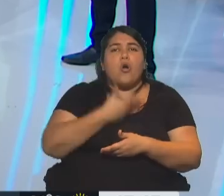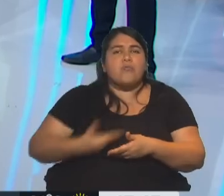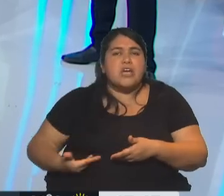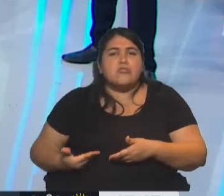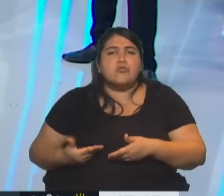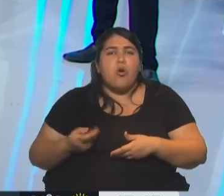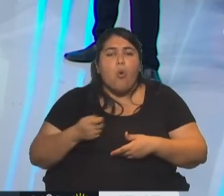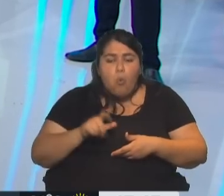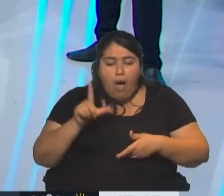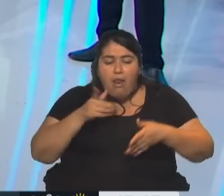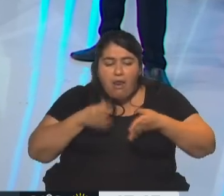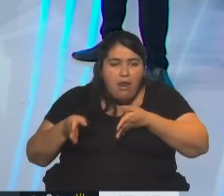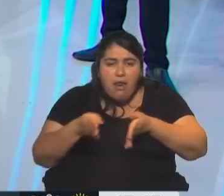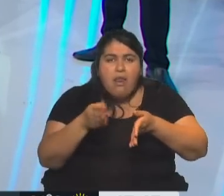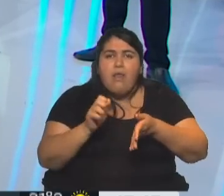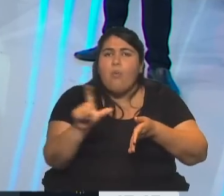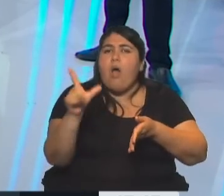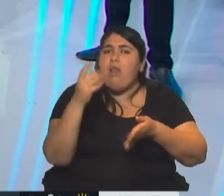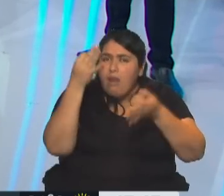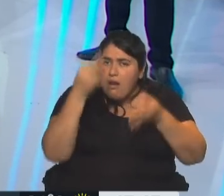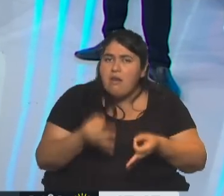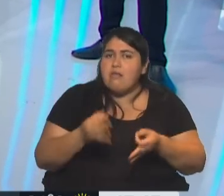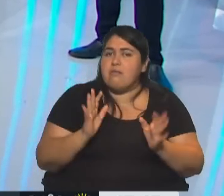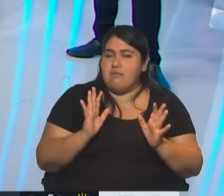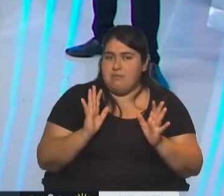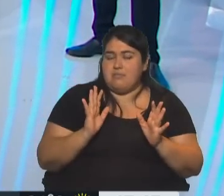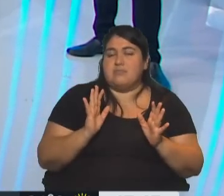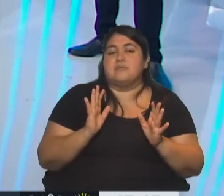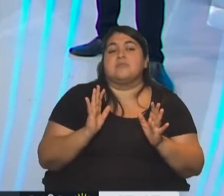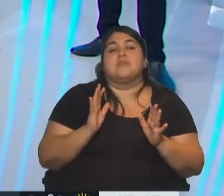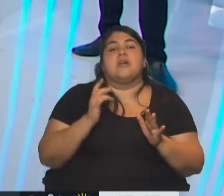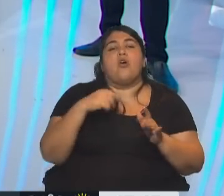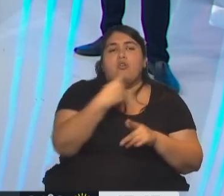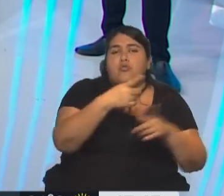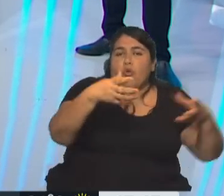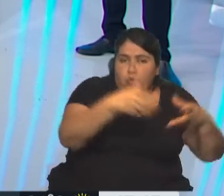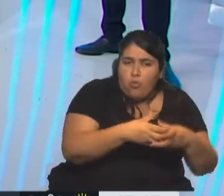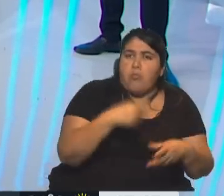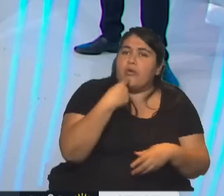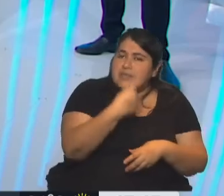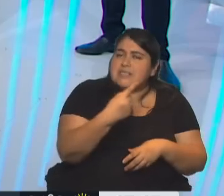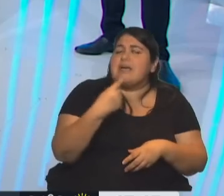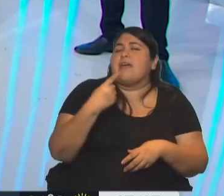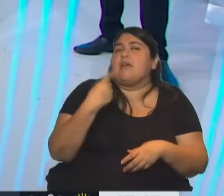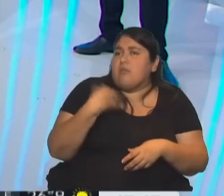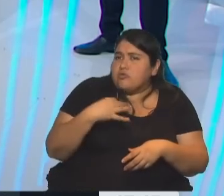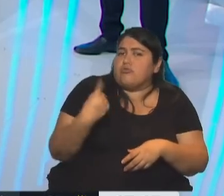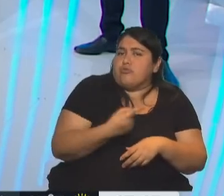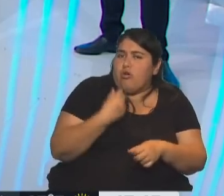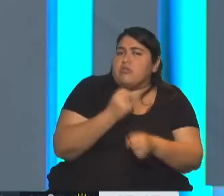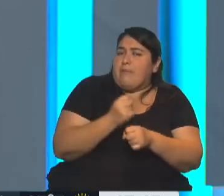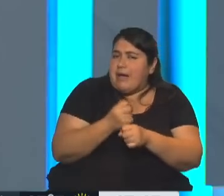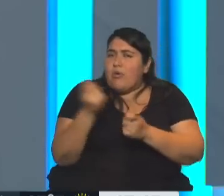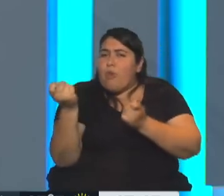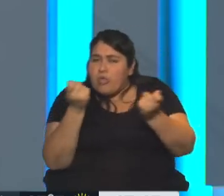Digamos, los aliados de Boric, hay sectores, el socialismo democrático, los partidos de la desconcertación, que dice, tenemos que seguir trabajando la moderación,